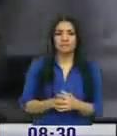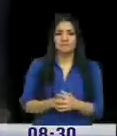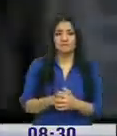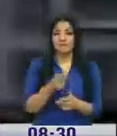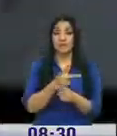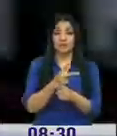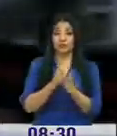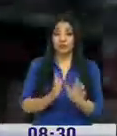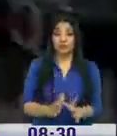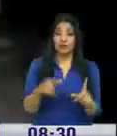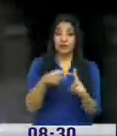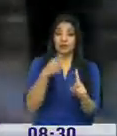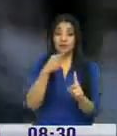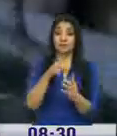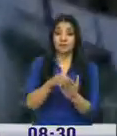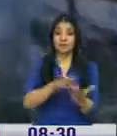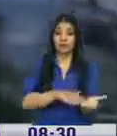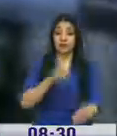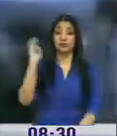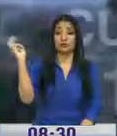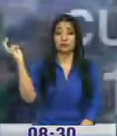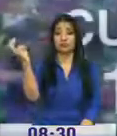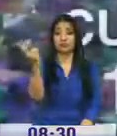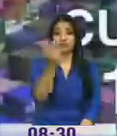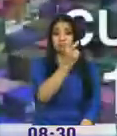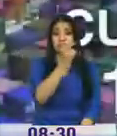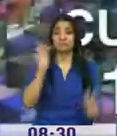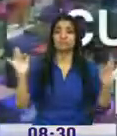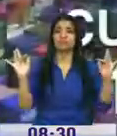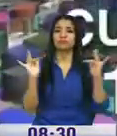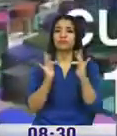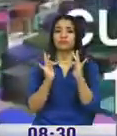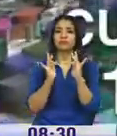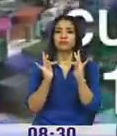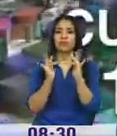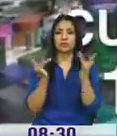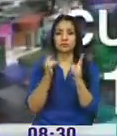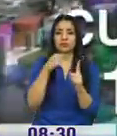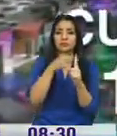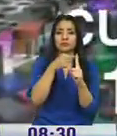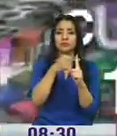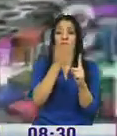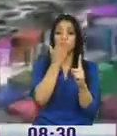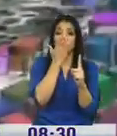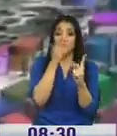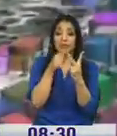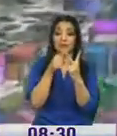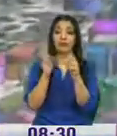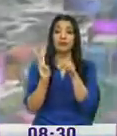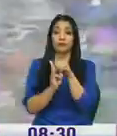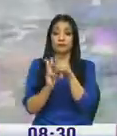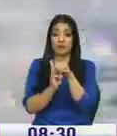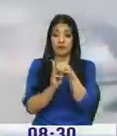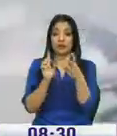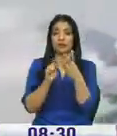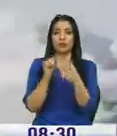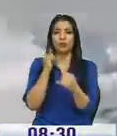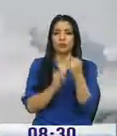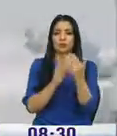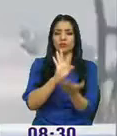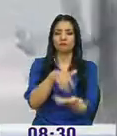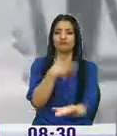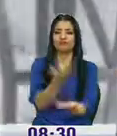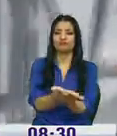el proyecto de metroférico que se conoce conectaría mediante este transporte la Carolina con Cumbayá y posteriormente llegaría hasta el aeropuerto Mariscal